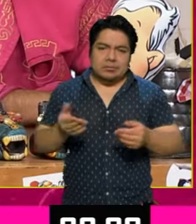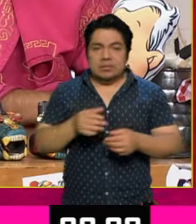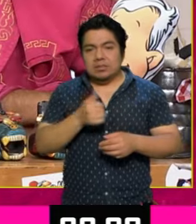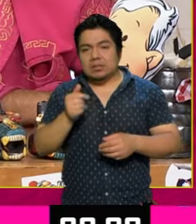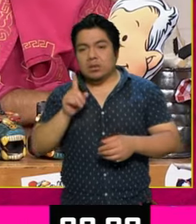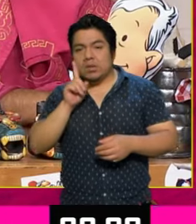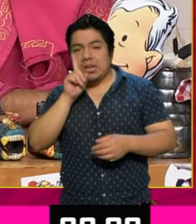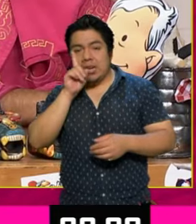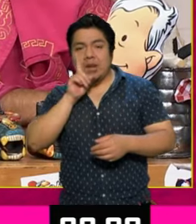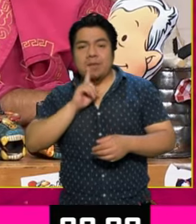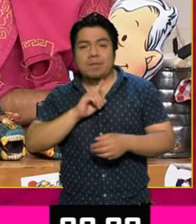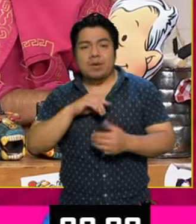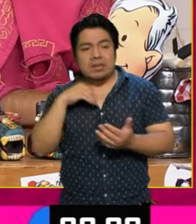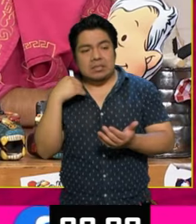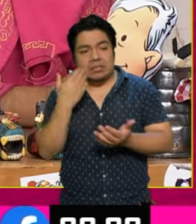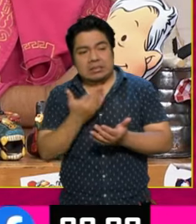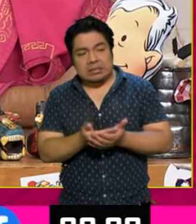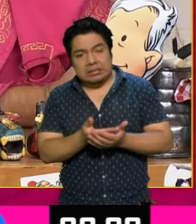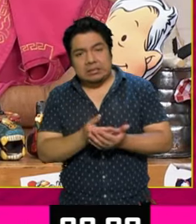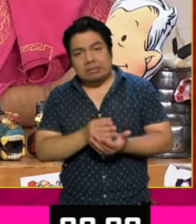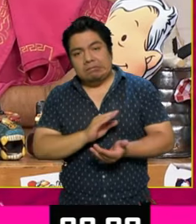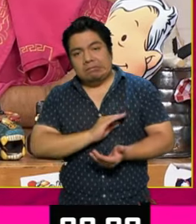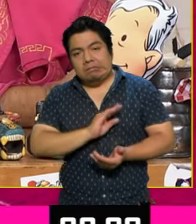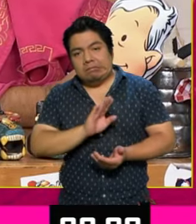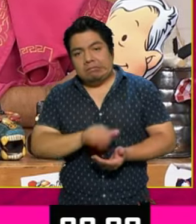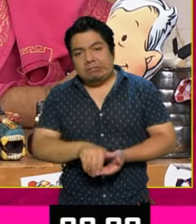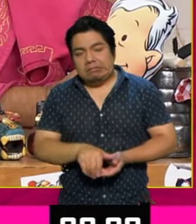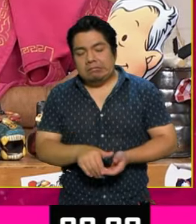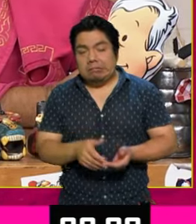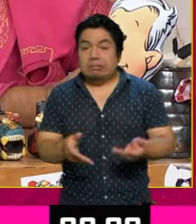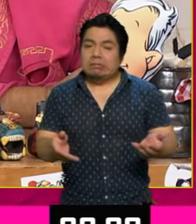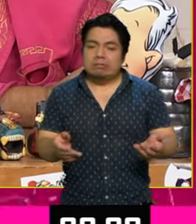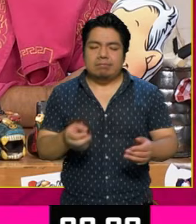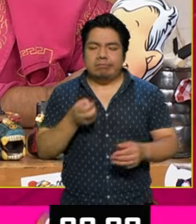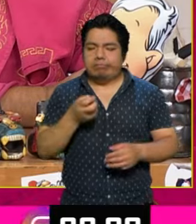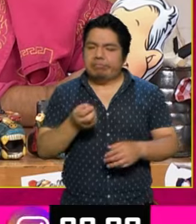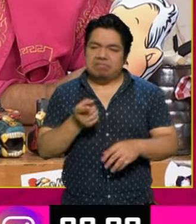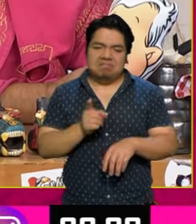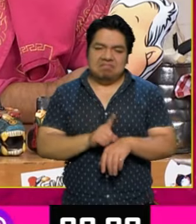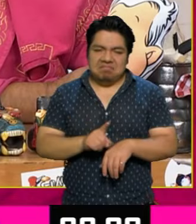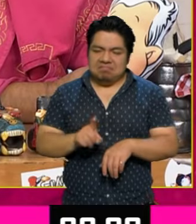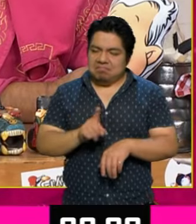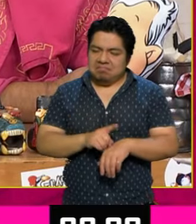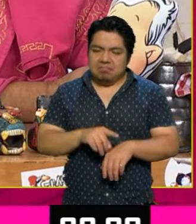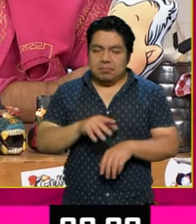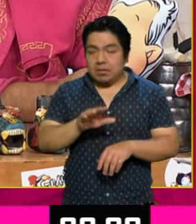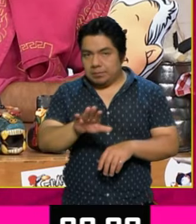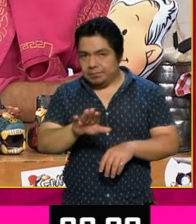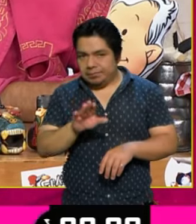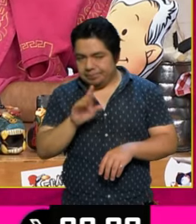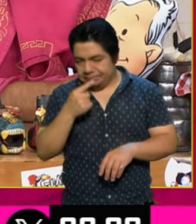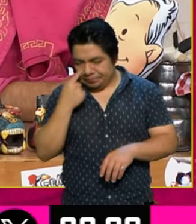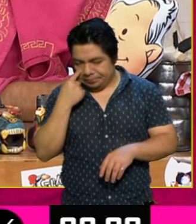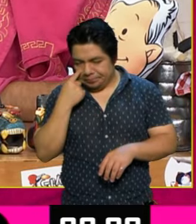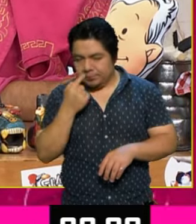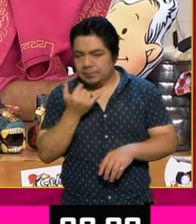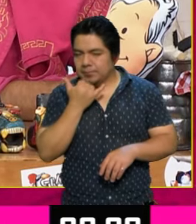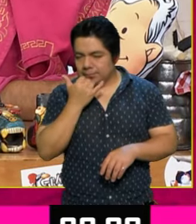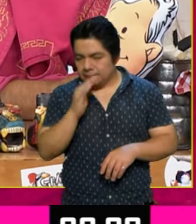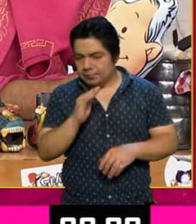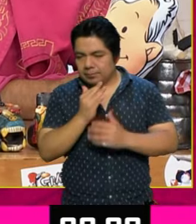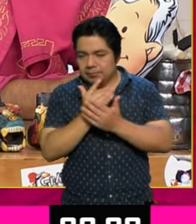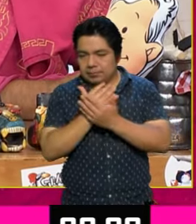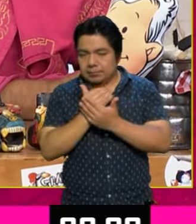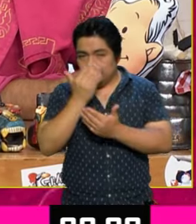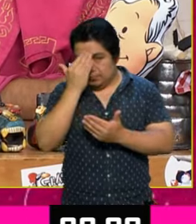murió. Pues sí, señora, no, pues eso pasa esta, seguido. Eso pasa seguido. No, espérese. Es que ya ve que luego el